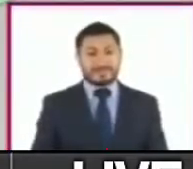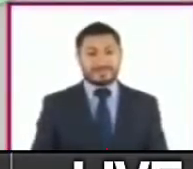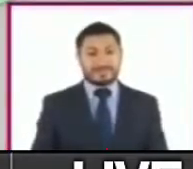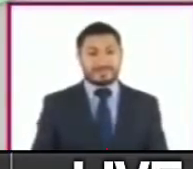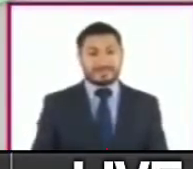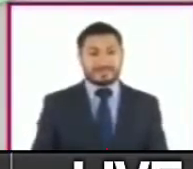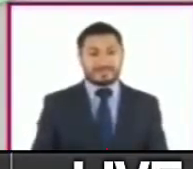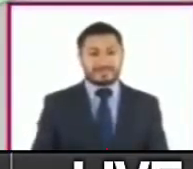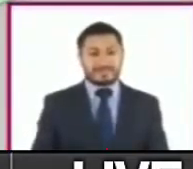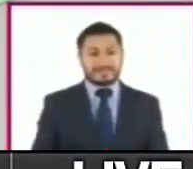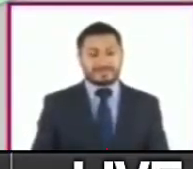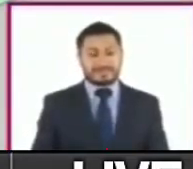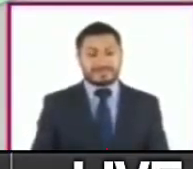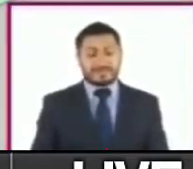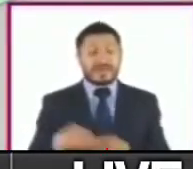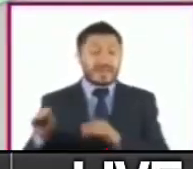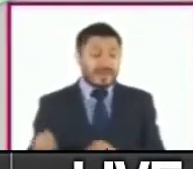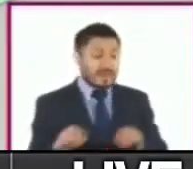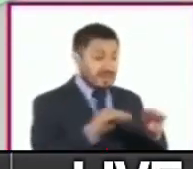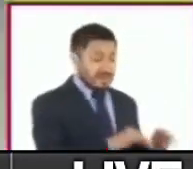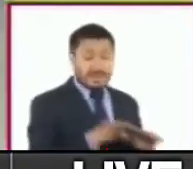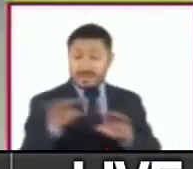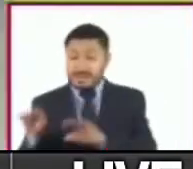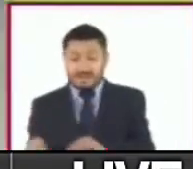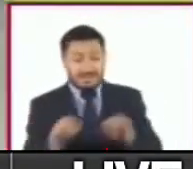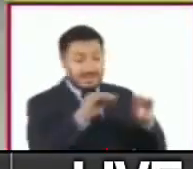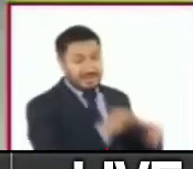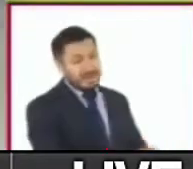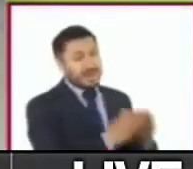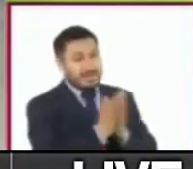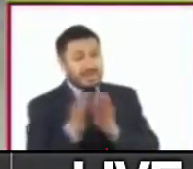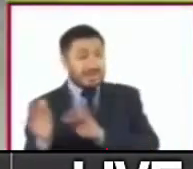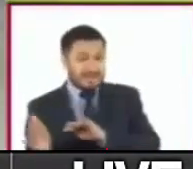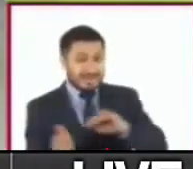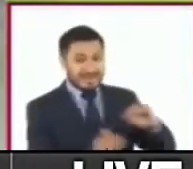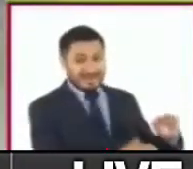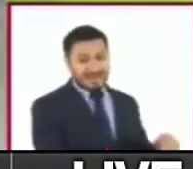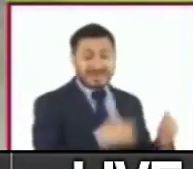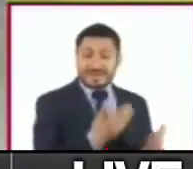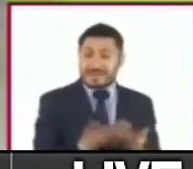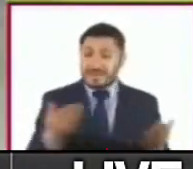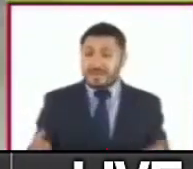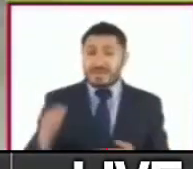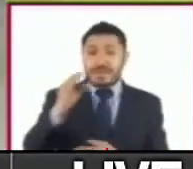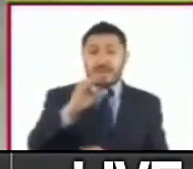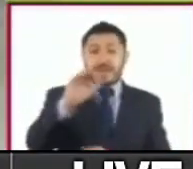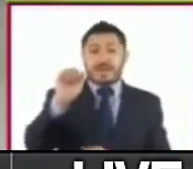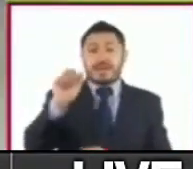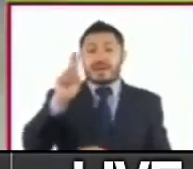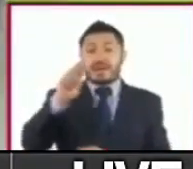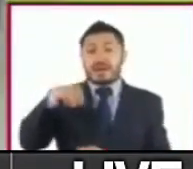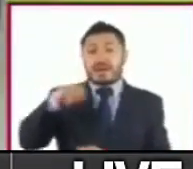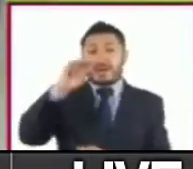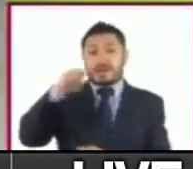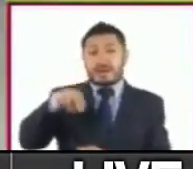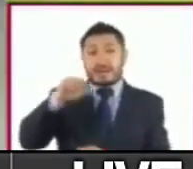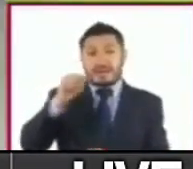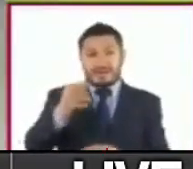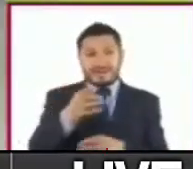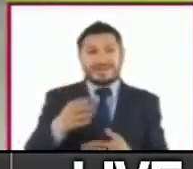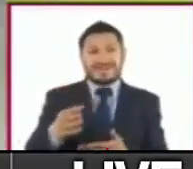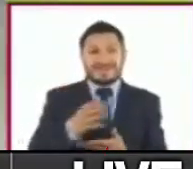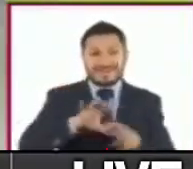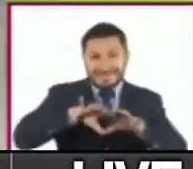Lo pongo... Sí, de este lado las cartulinas. Muy bien, seguimos. Carmina con sus pelotas rojas, Enrique con